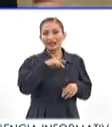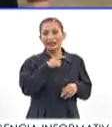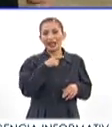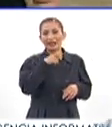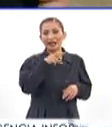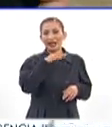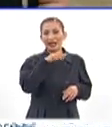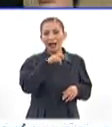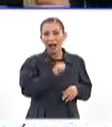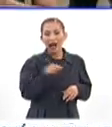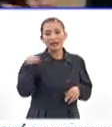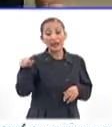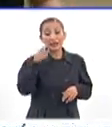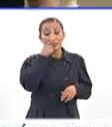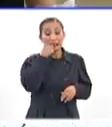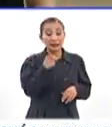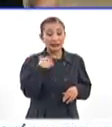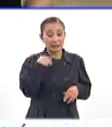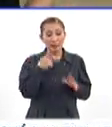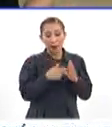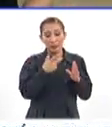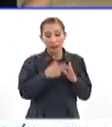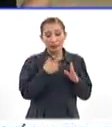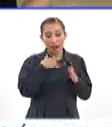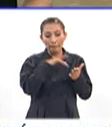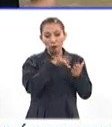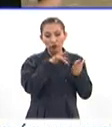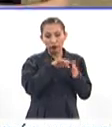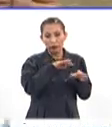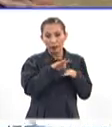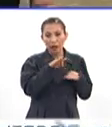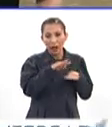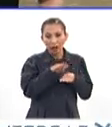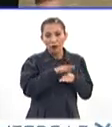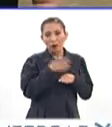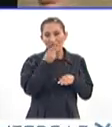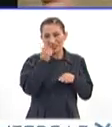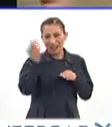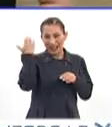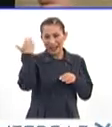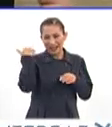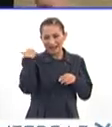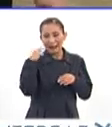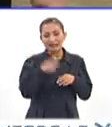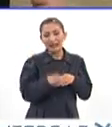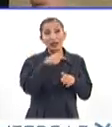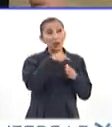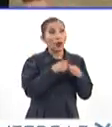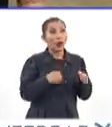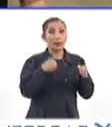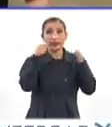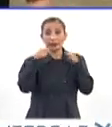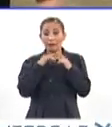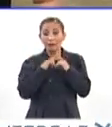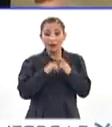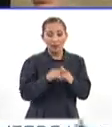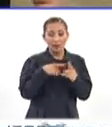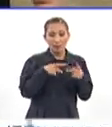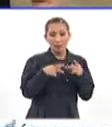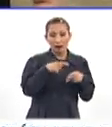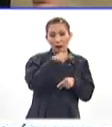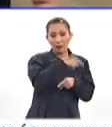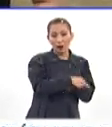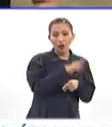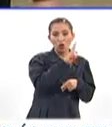Ingeniería y bueno, dice que van varias veces que apoyan esta labor. Como te lo mencioné, bueno, este recinto y esta feria pues está